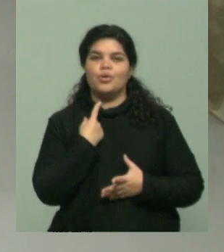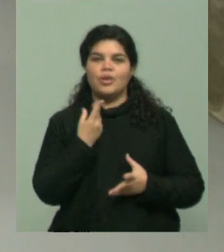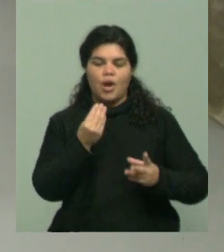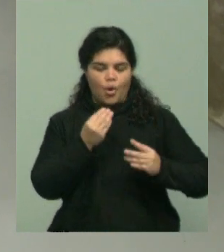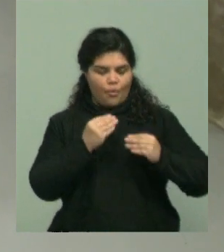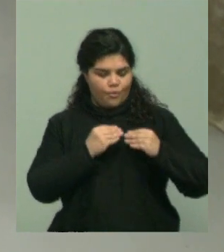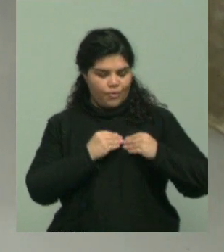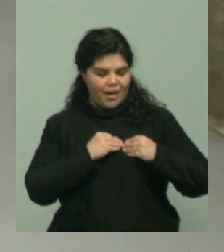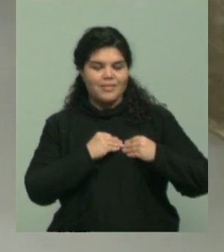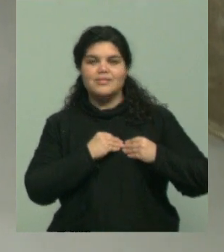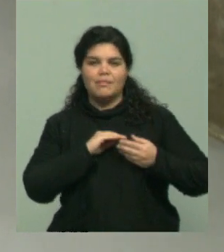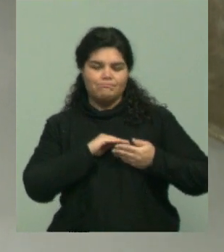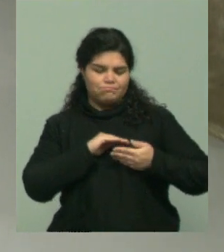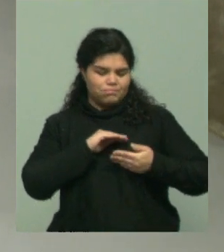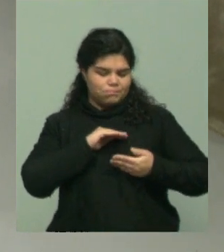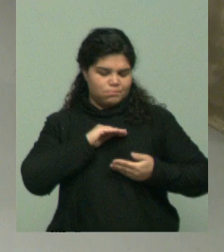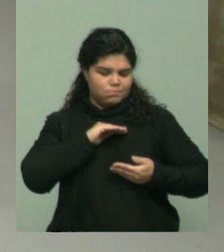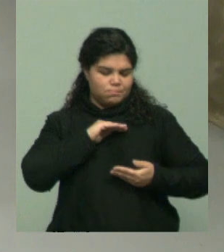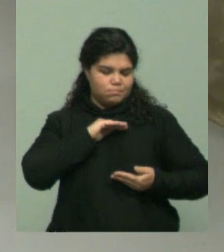en esa persona maravillosa que somos.